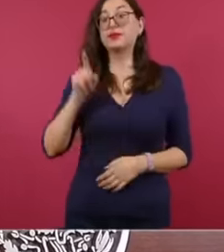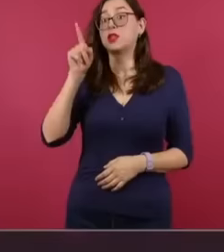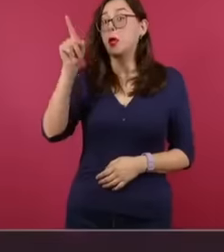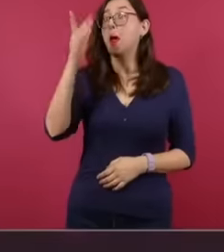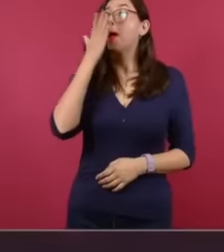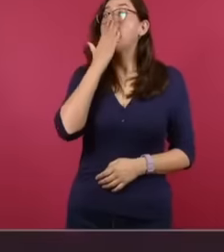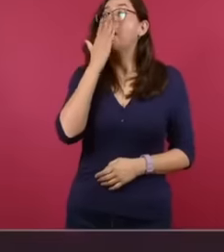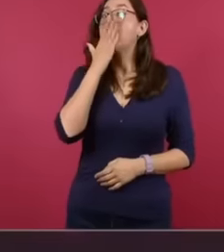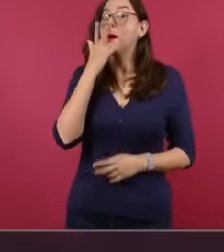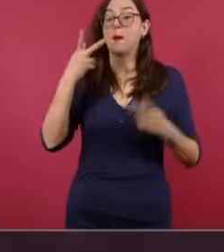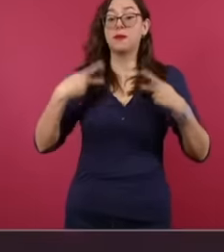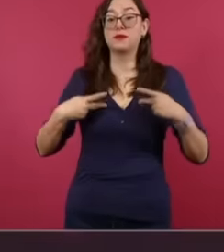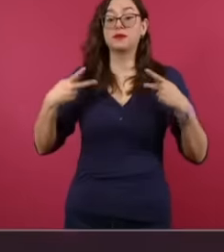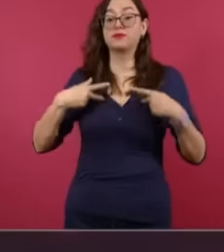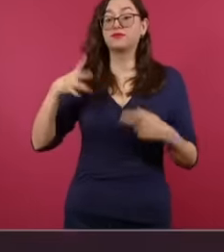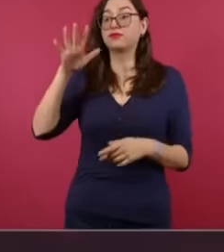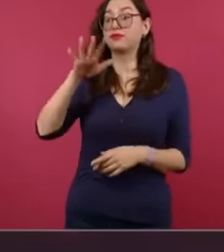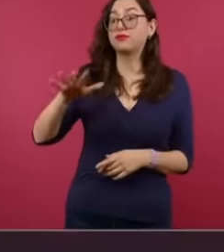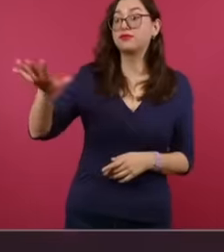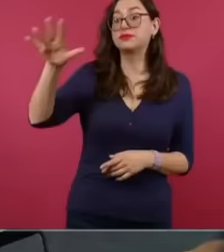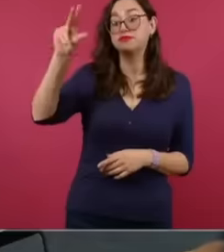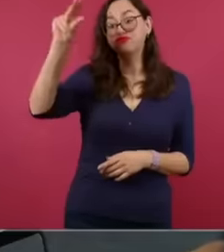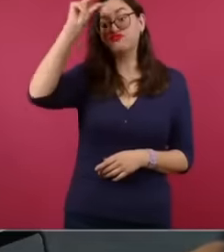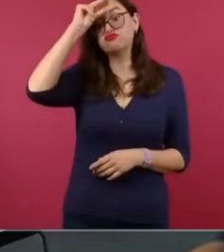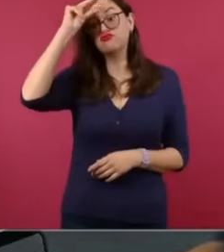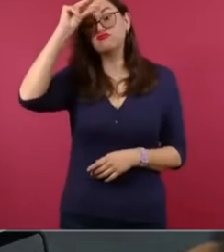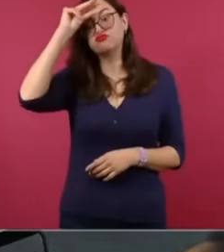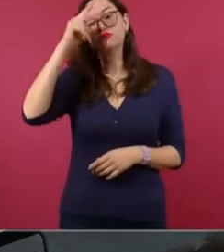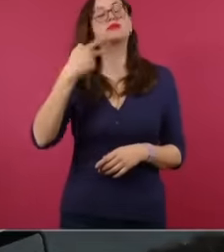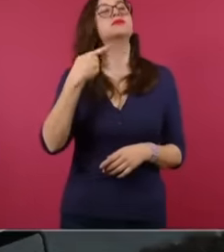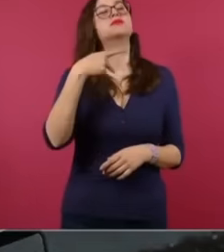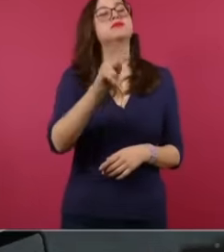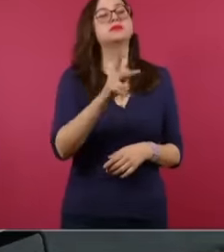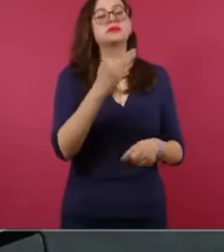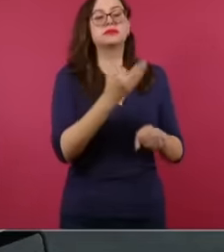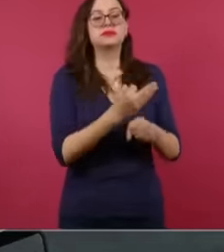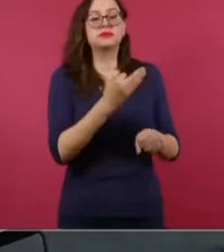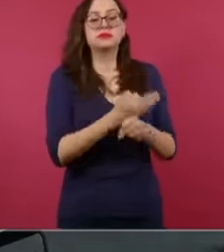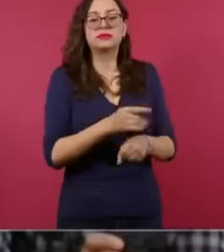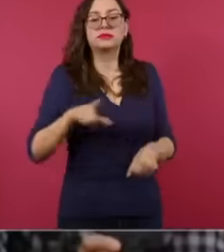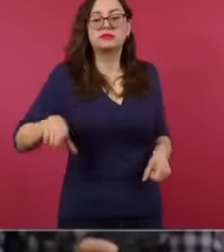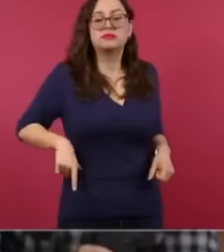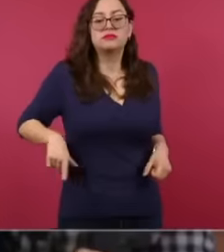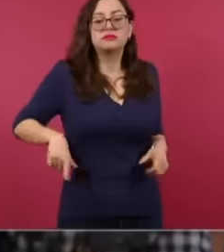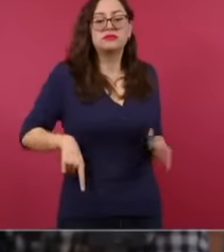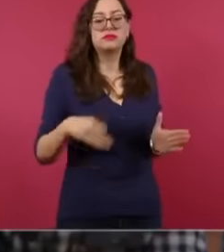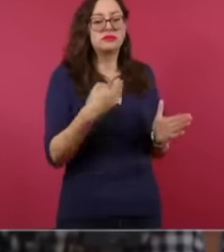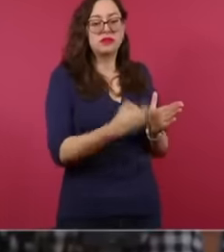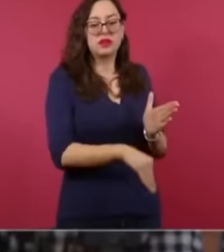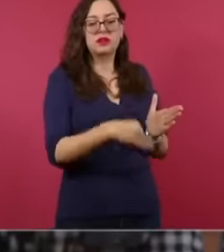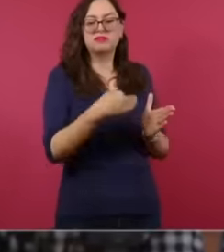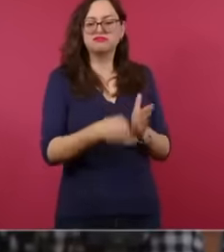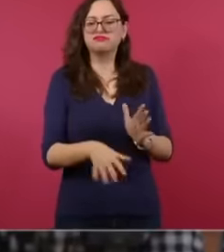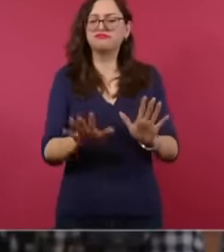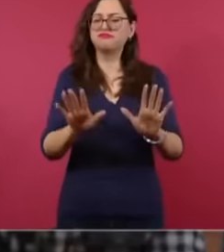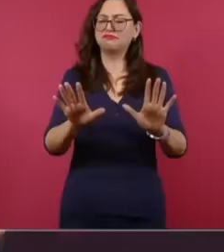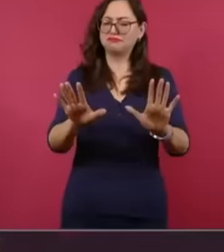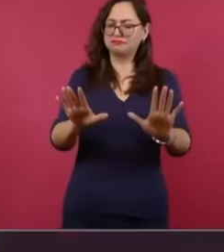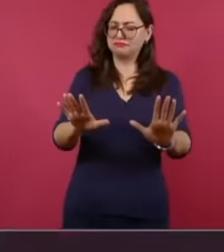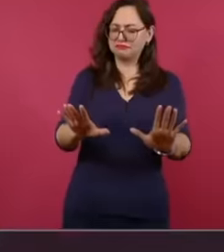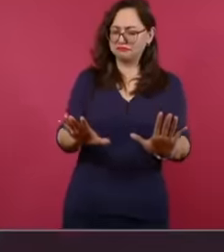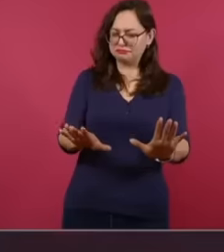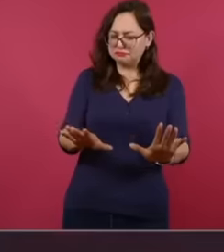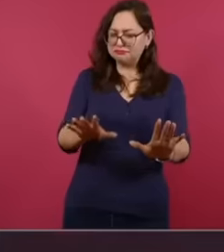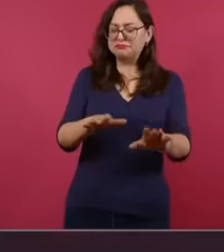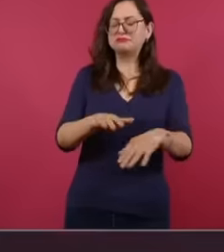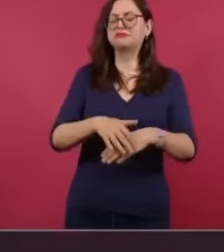muy inteligentes. Pero Manlio no es gobierno ahorita, presidente. Ahorita el gobierno y lo que le está afectando a Sonora. Por eso, pero vamos a dejarle, si